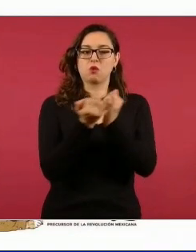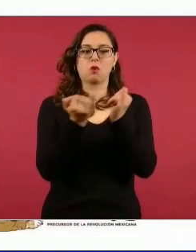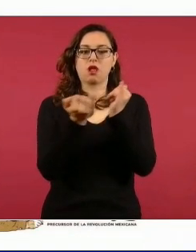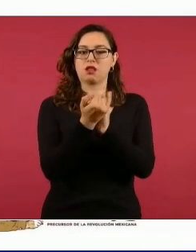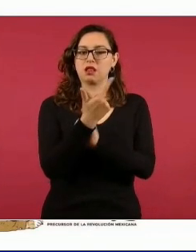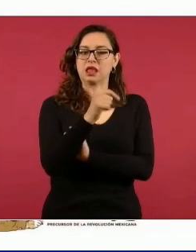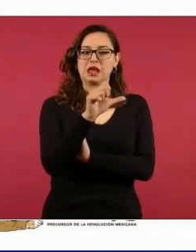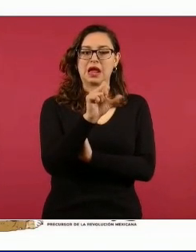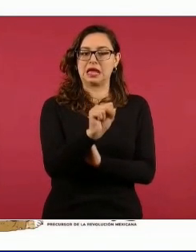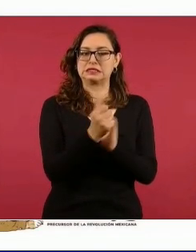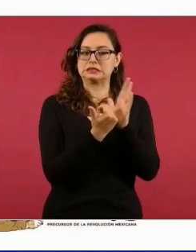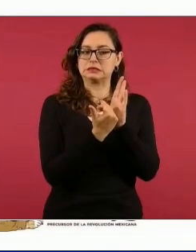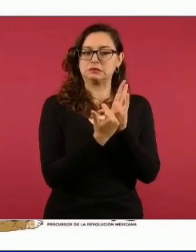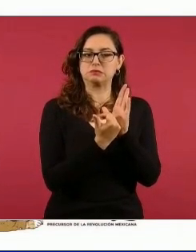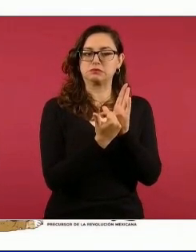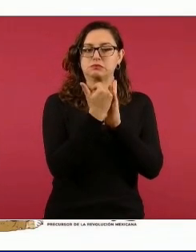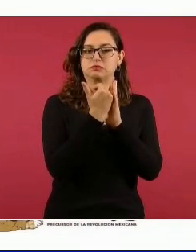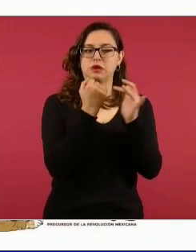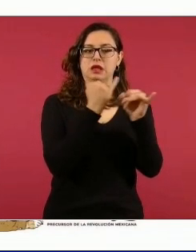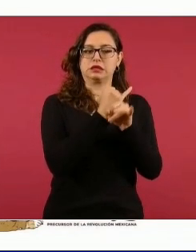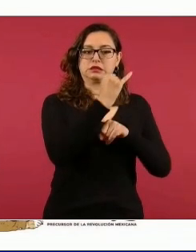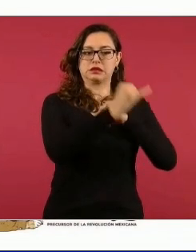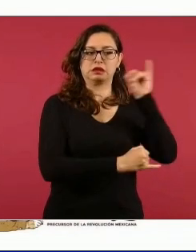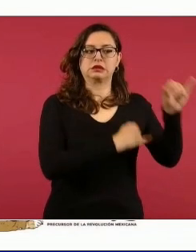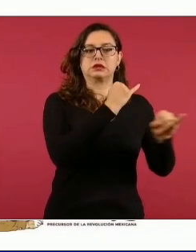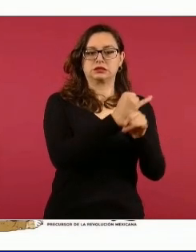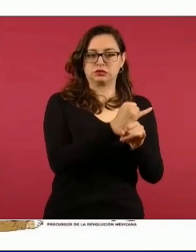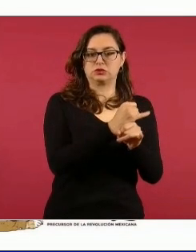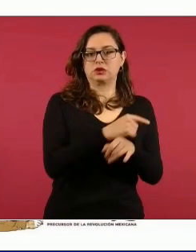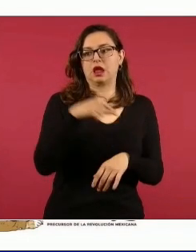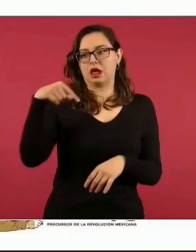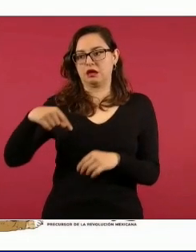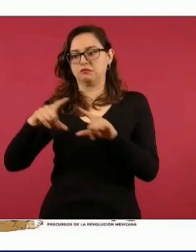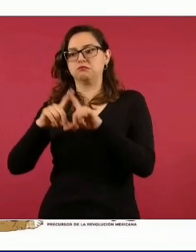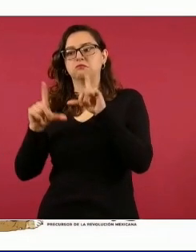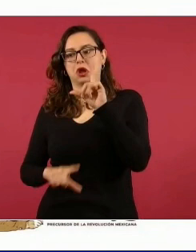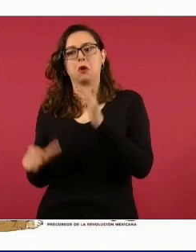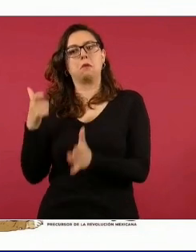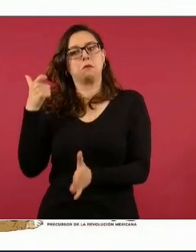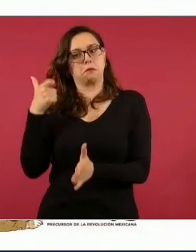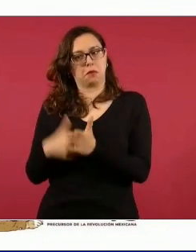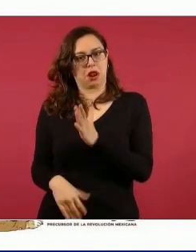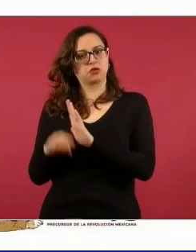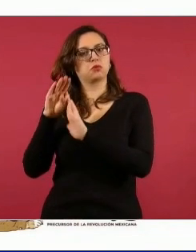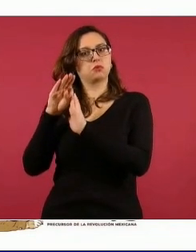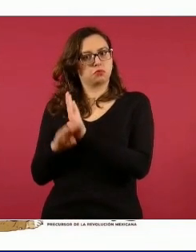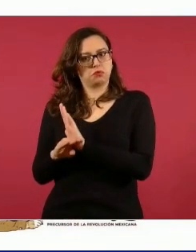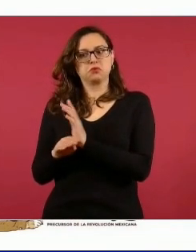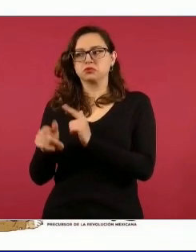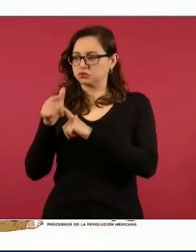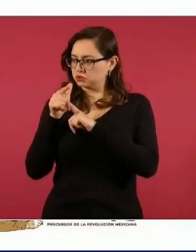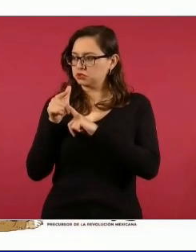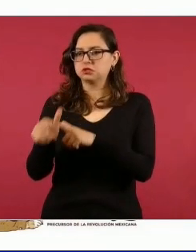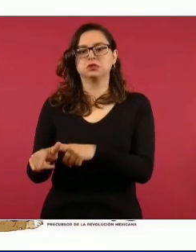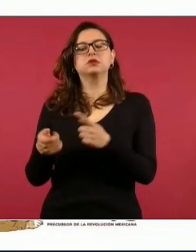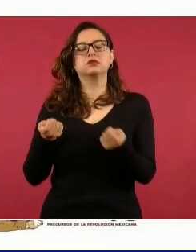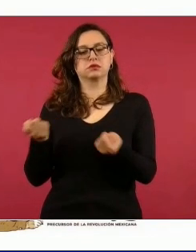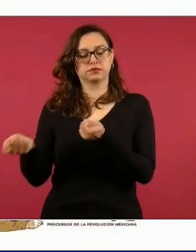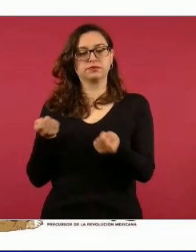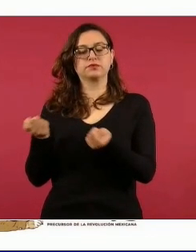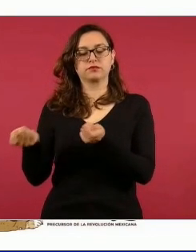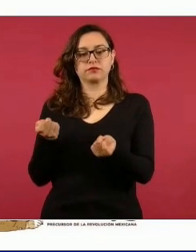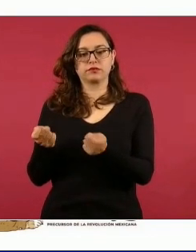precios internacionales, y entonces la diferencia más hacia abajo aquí en las 220 regiones en el